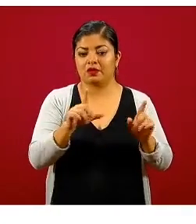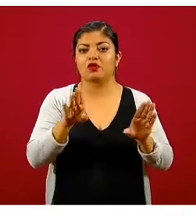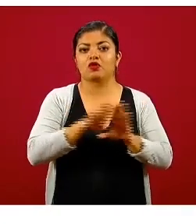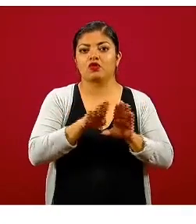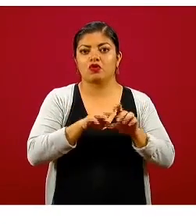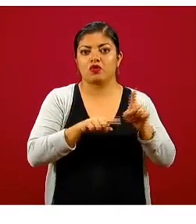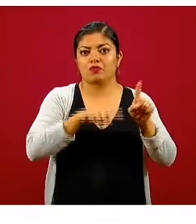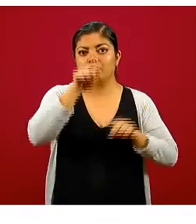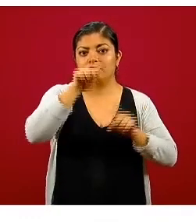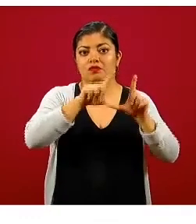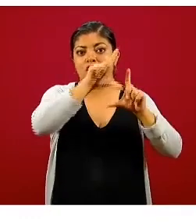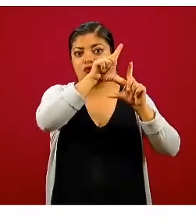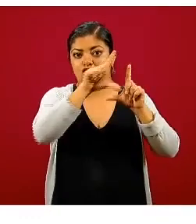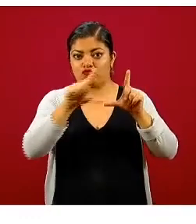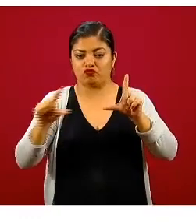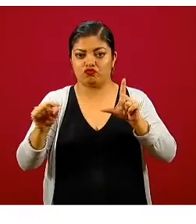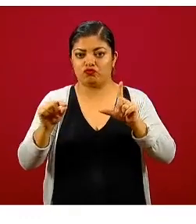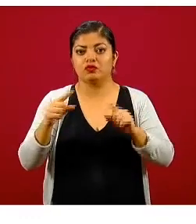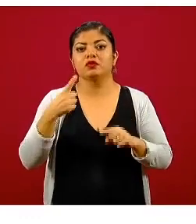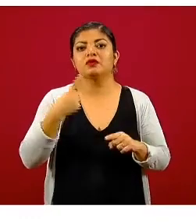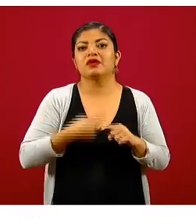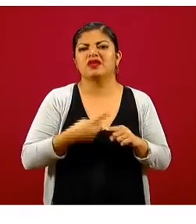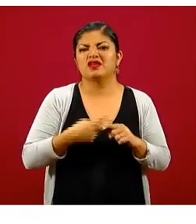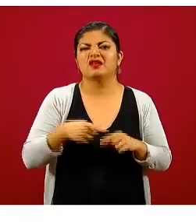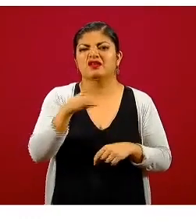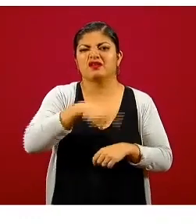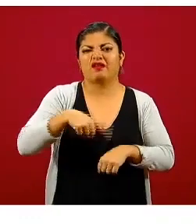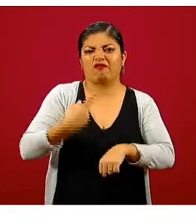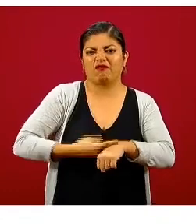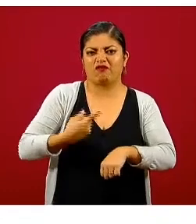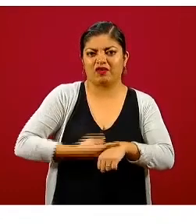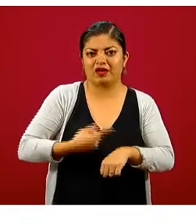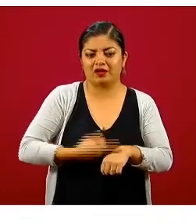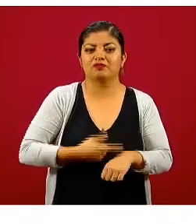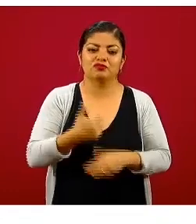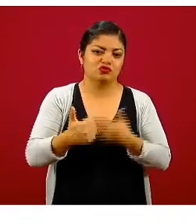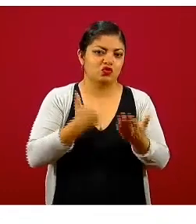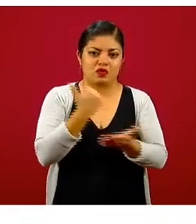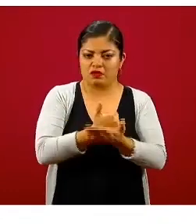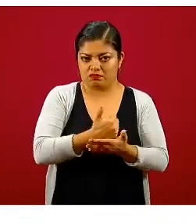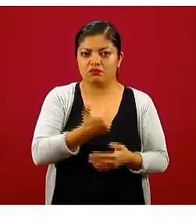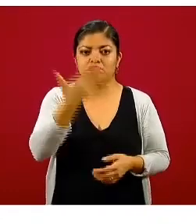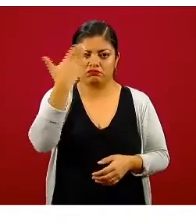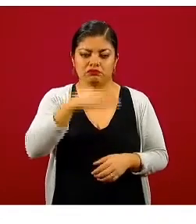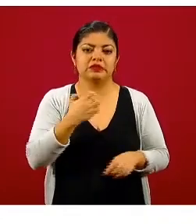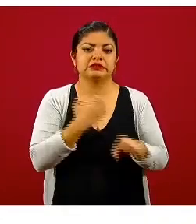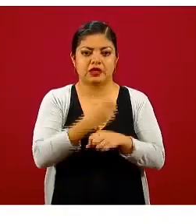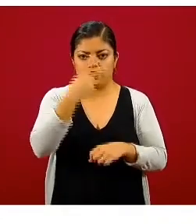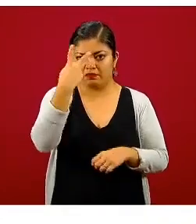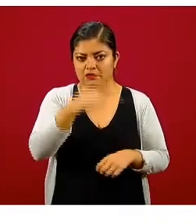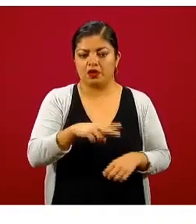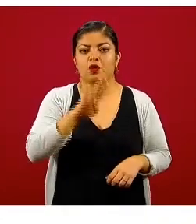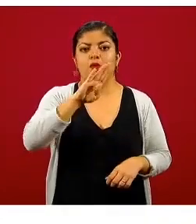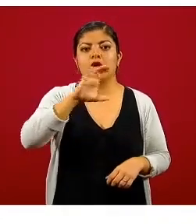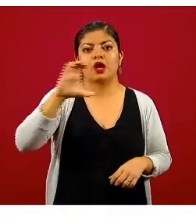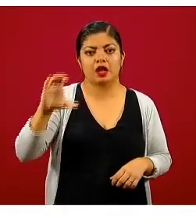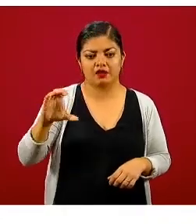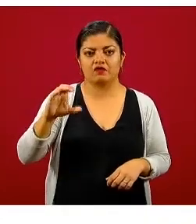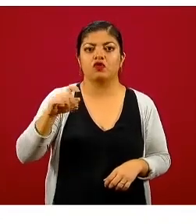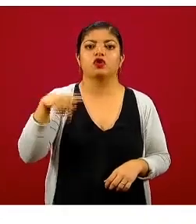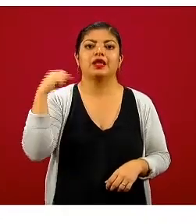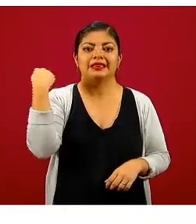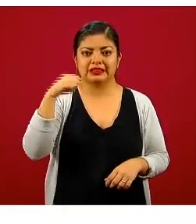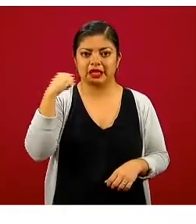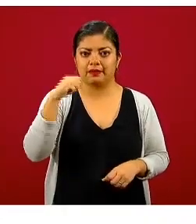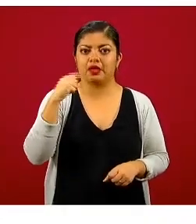distribución descendente de la carga de enfermedad acumulada. Lógicamente, Ciudad de México, Estado de México, Baja California y